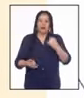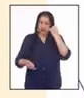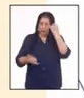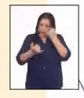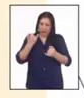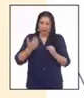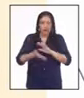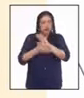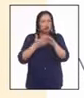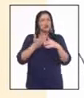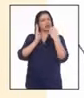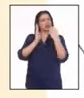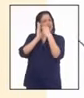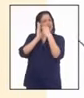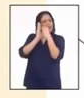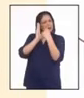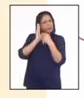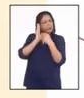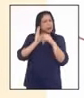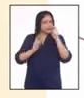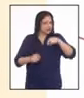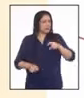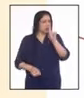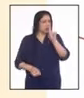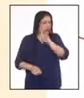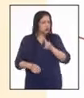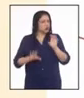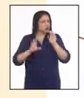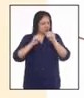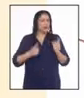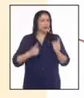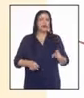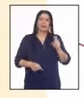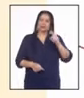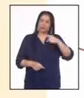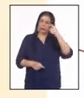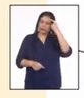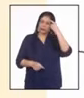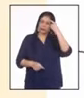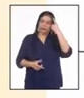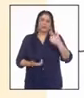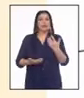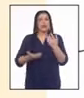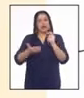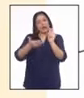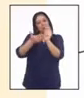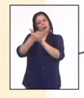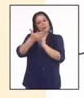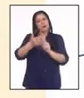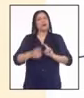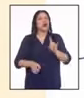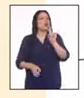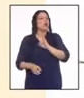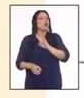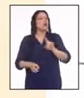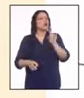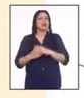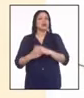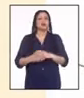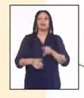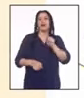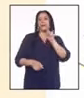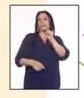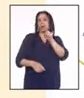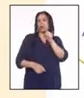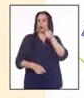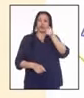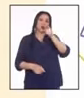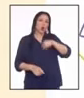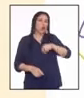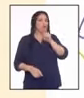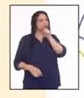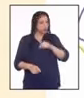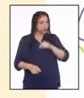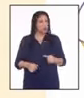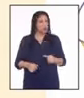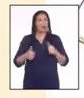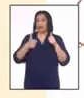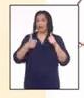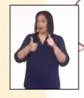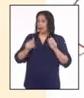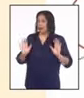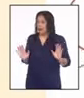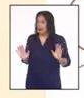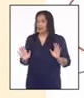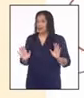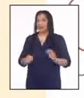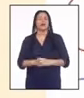con los criterios, también debemos tener en cuenta si el artículo utiliza signos de puntuación de manera eficaz.